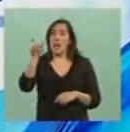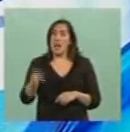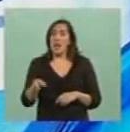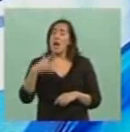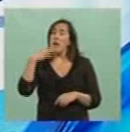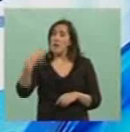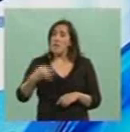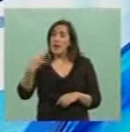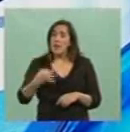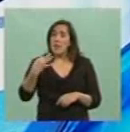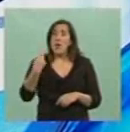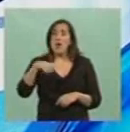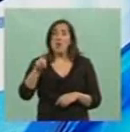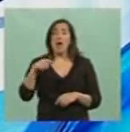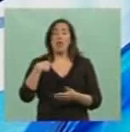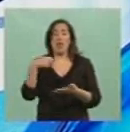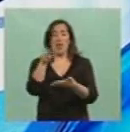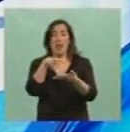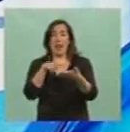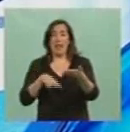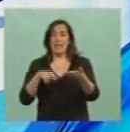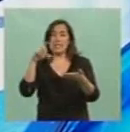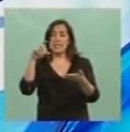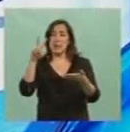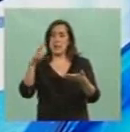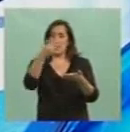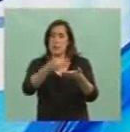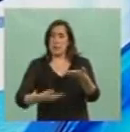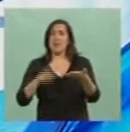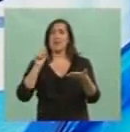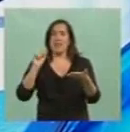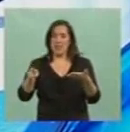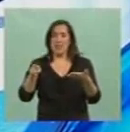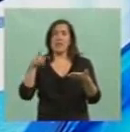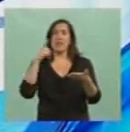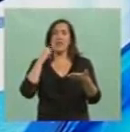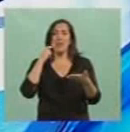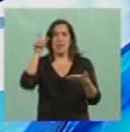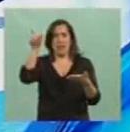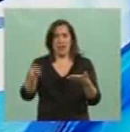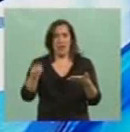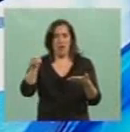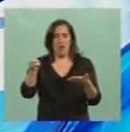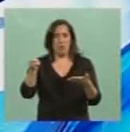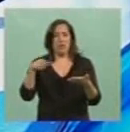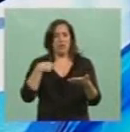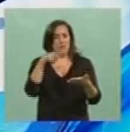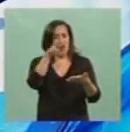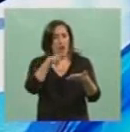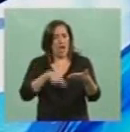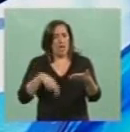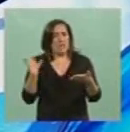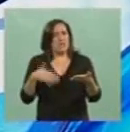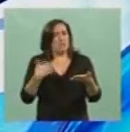Pero la verdad que cuando leí el currículum del señor Martin Reichenhagen me impresionó.